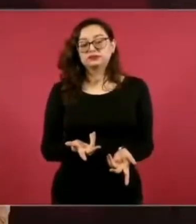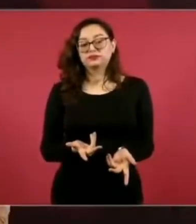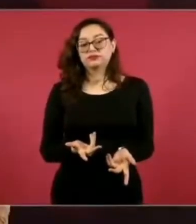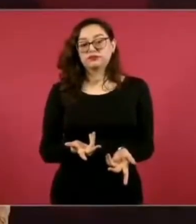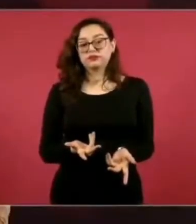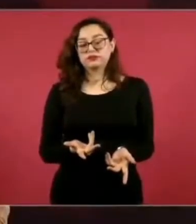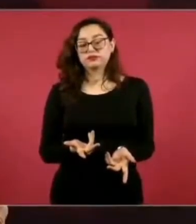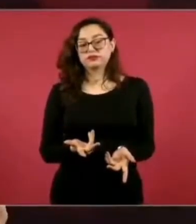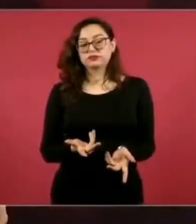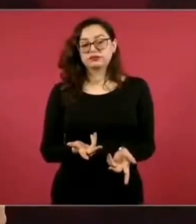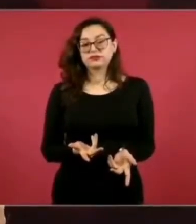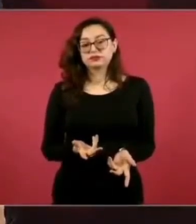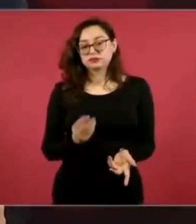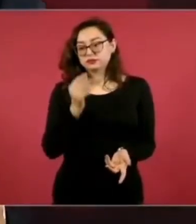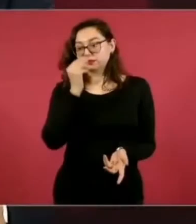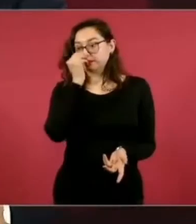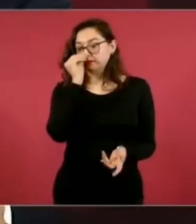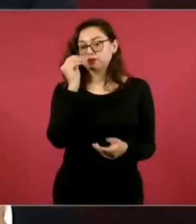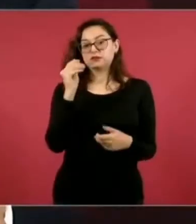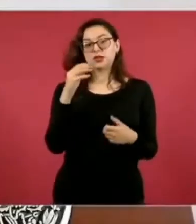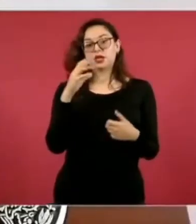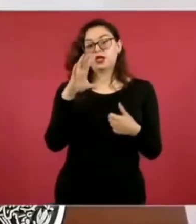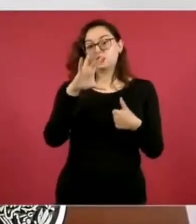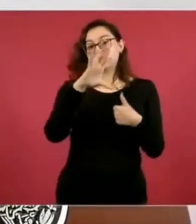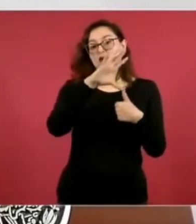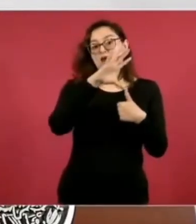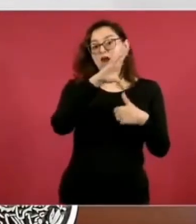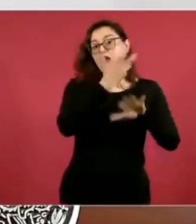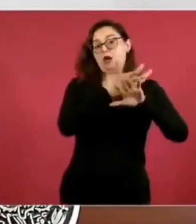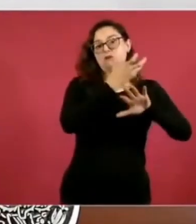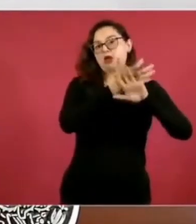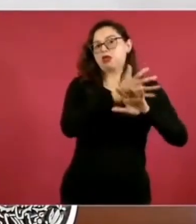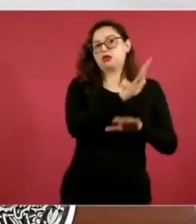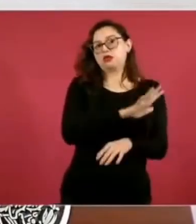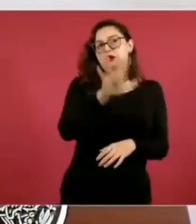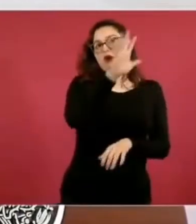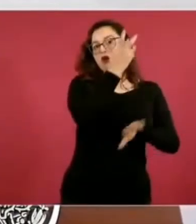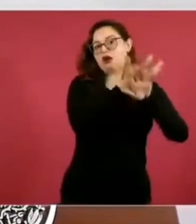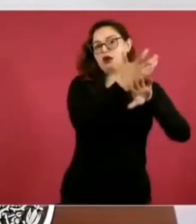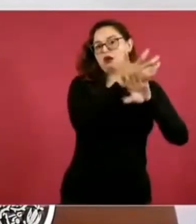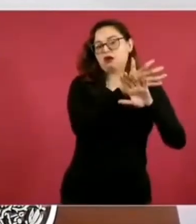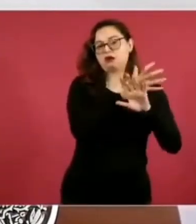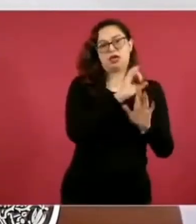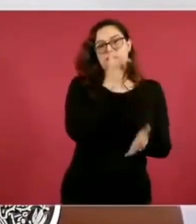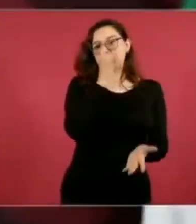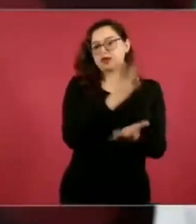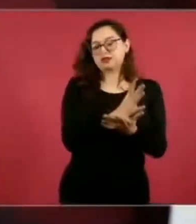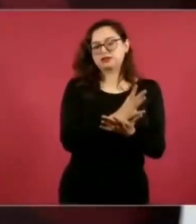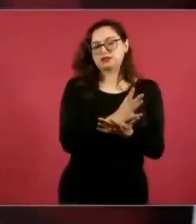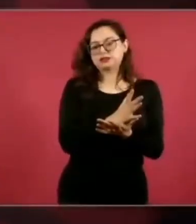Que hablaron de que América para los americanos. Y ahora,